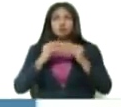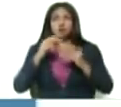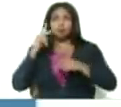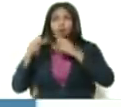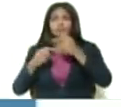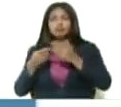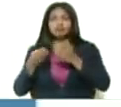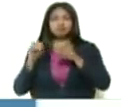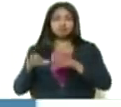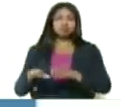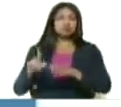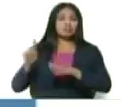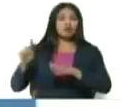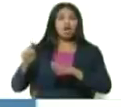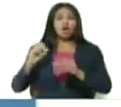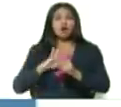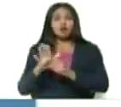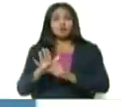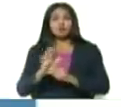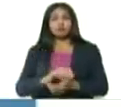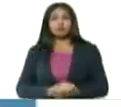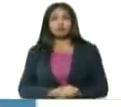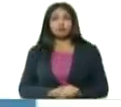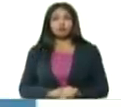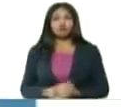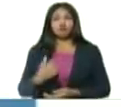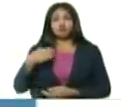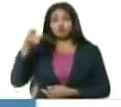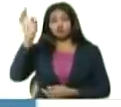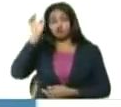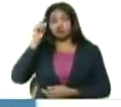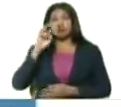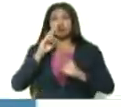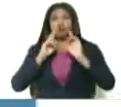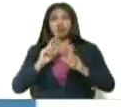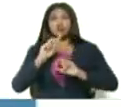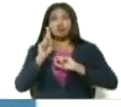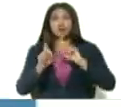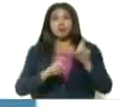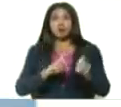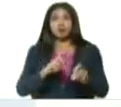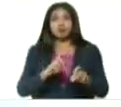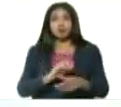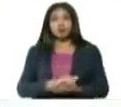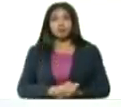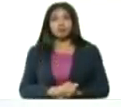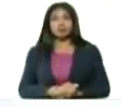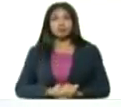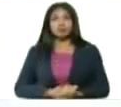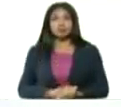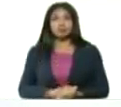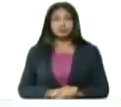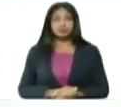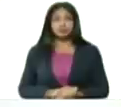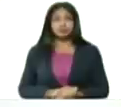del coronavirus. Sé que no he respondido directamente a la pregunta.